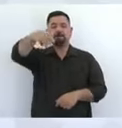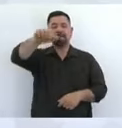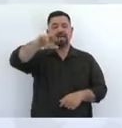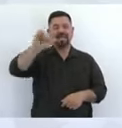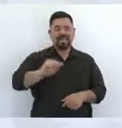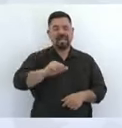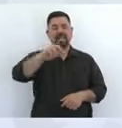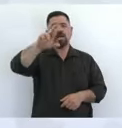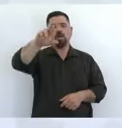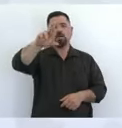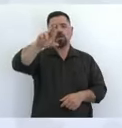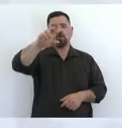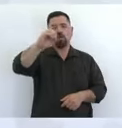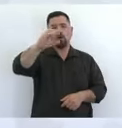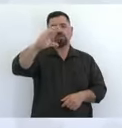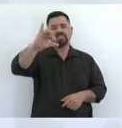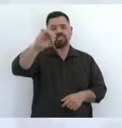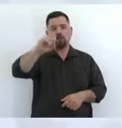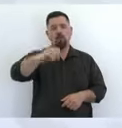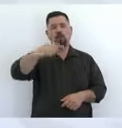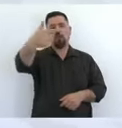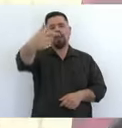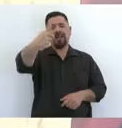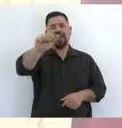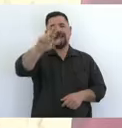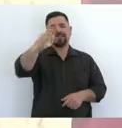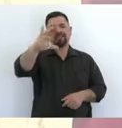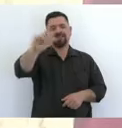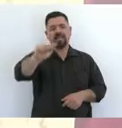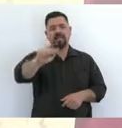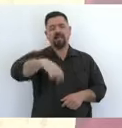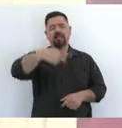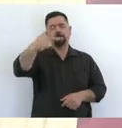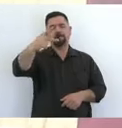Rocío García Pérez, que está aquí con nosotros.